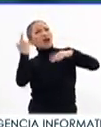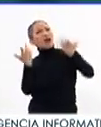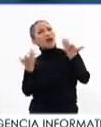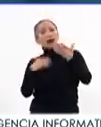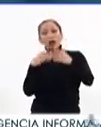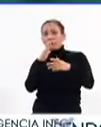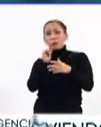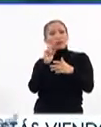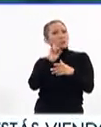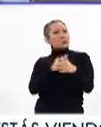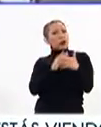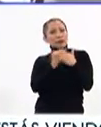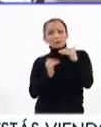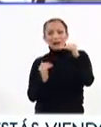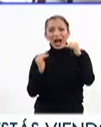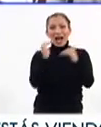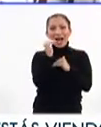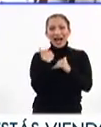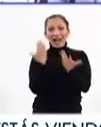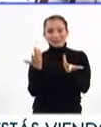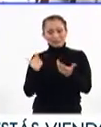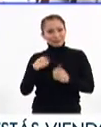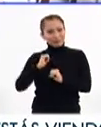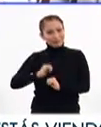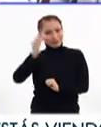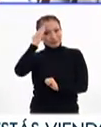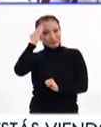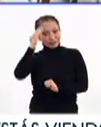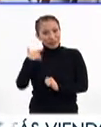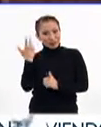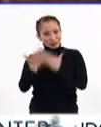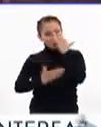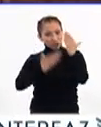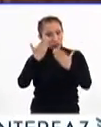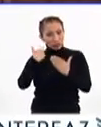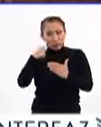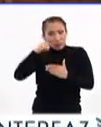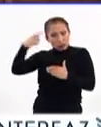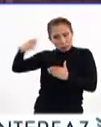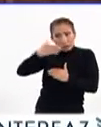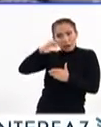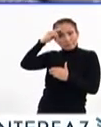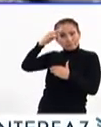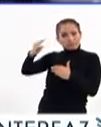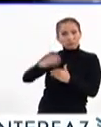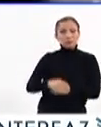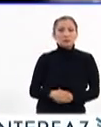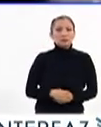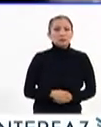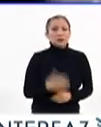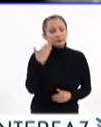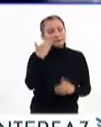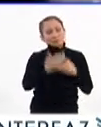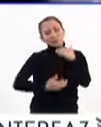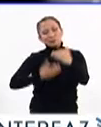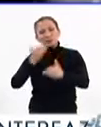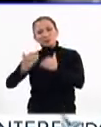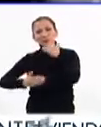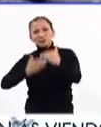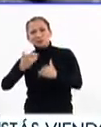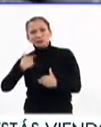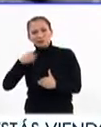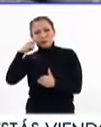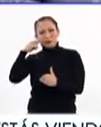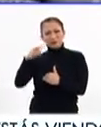que impide a las mujeres acceder a las mejores posiciones en la carrera académica a pesar de su preparación. Col passare del tempo mi sono